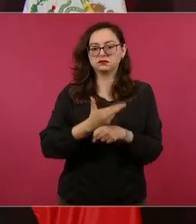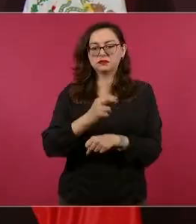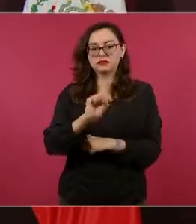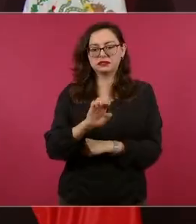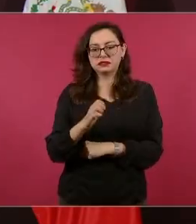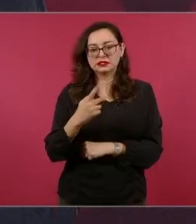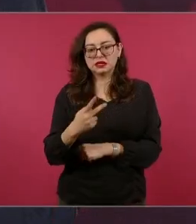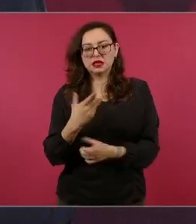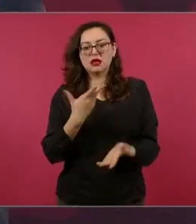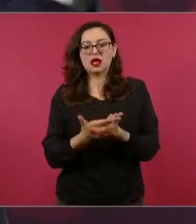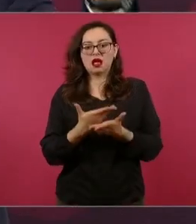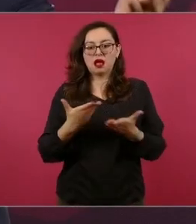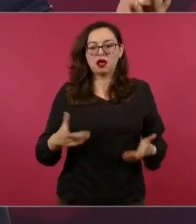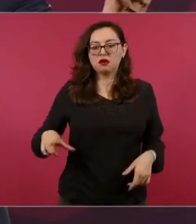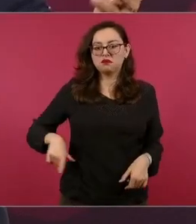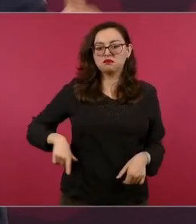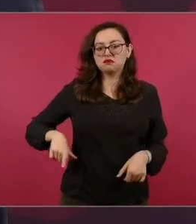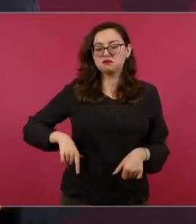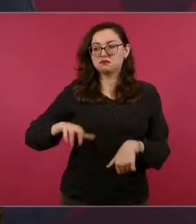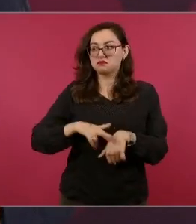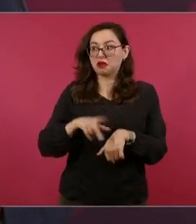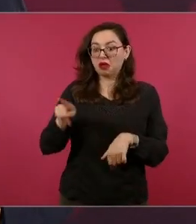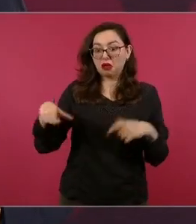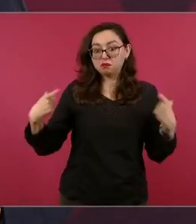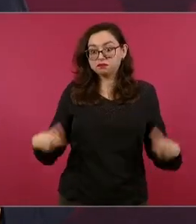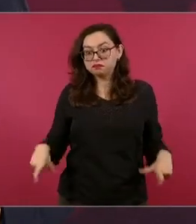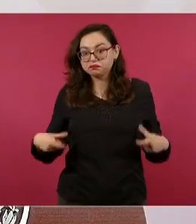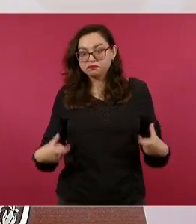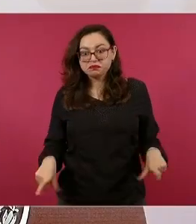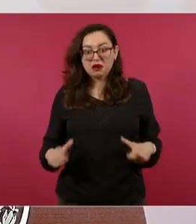gobernadora. Y nos ha enriquecido.